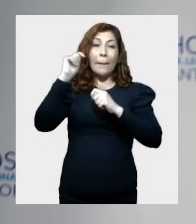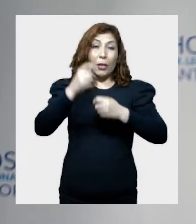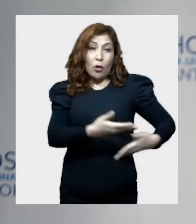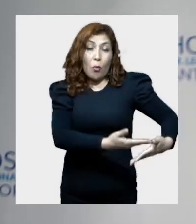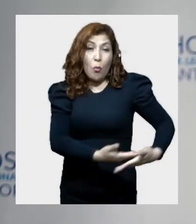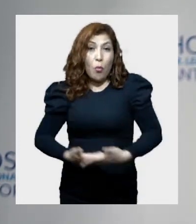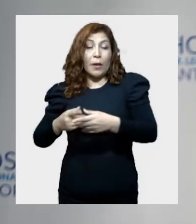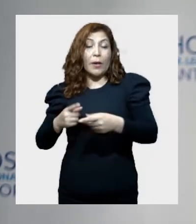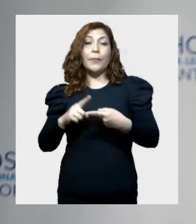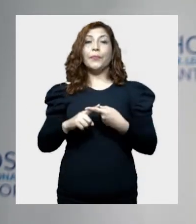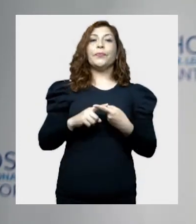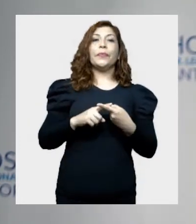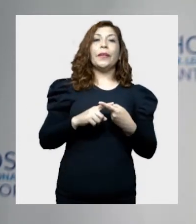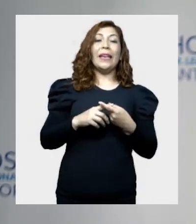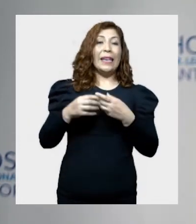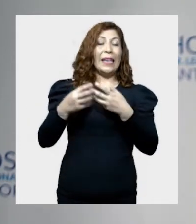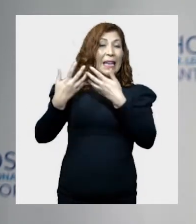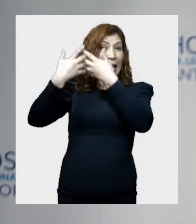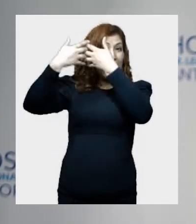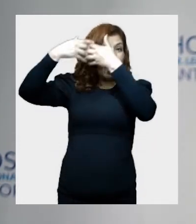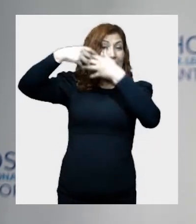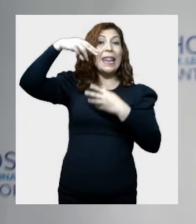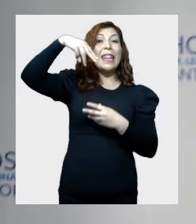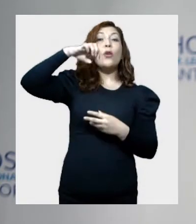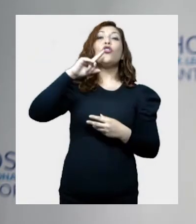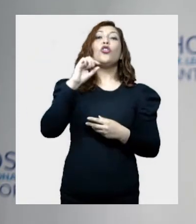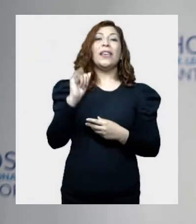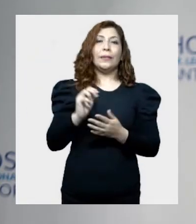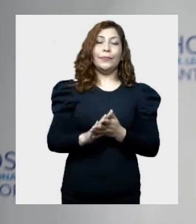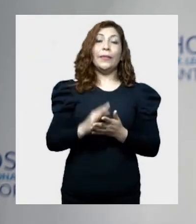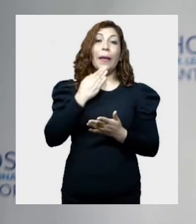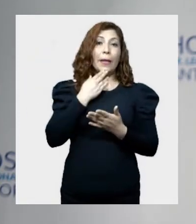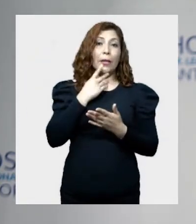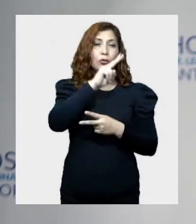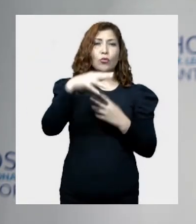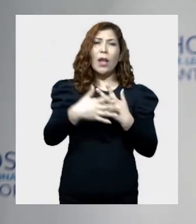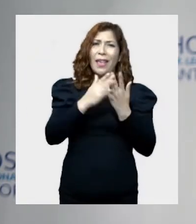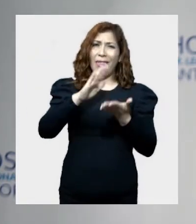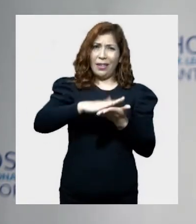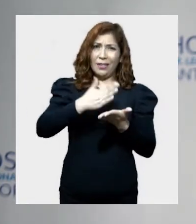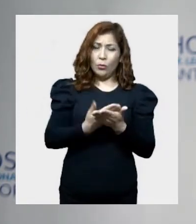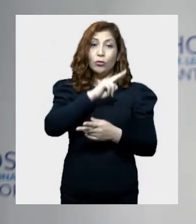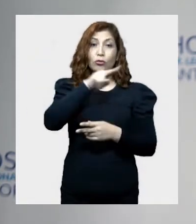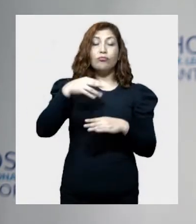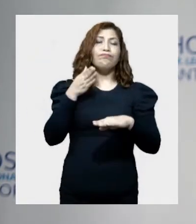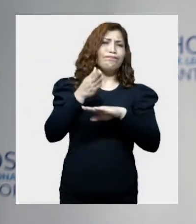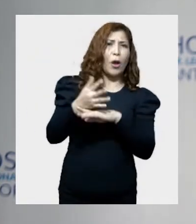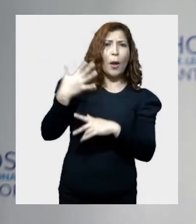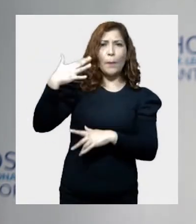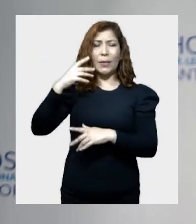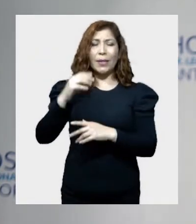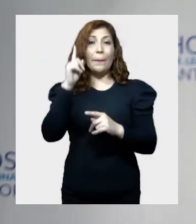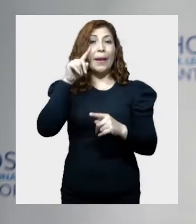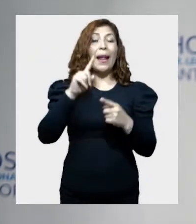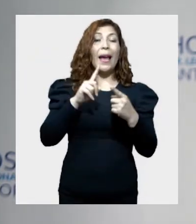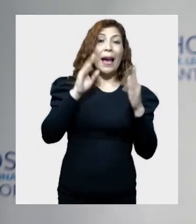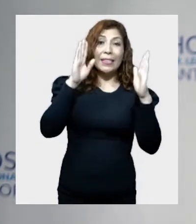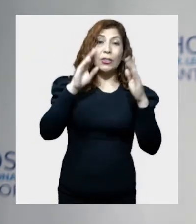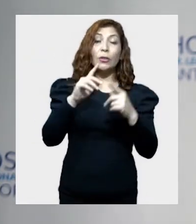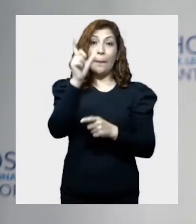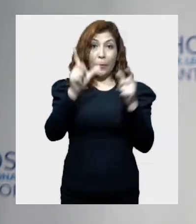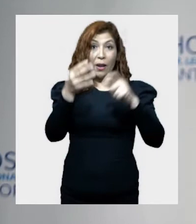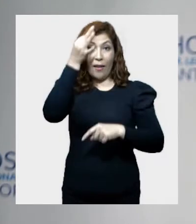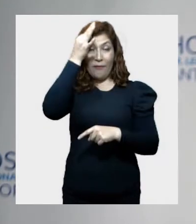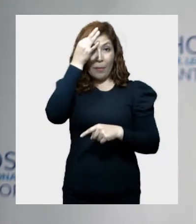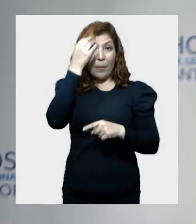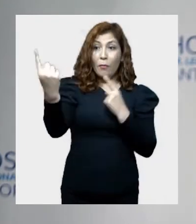oftalmología y neurología. Dado que somos parte de una red integrada de salud, fuimos actores relevantes en la atención de pacientes derivados desde